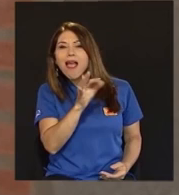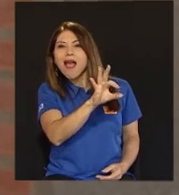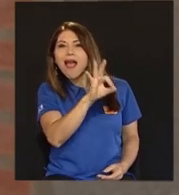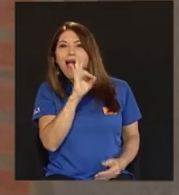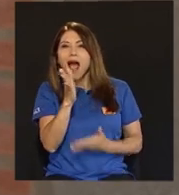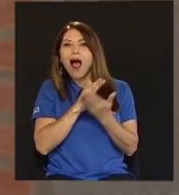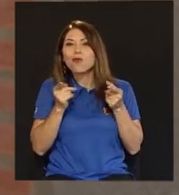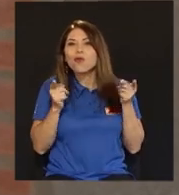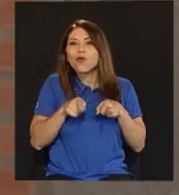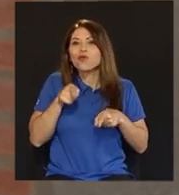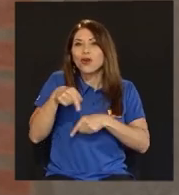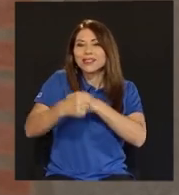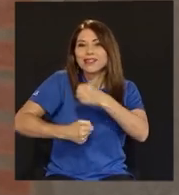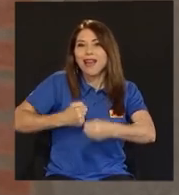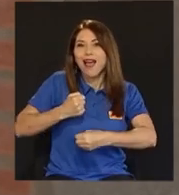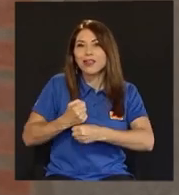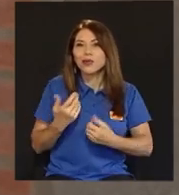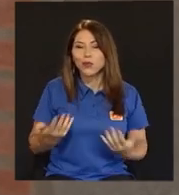ocurrió este año